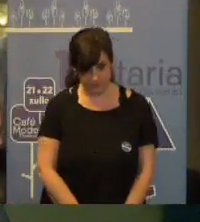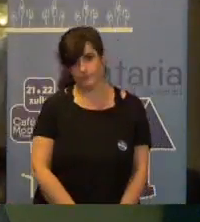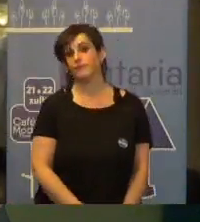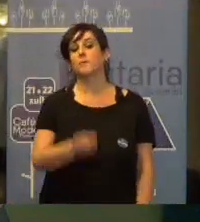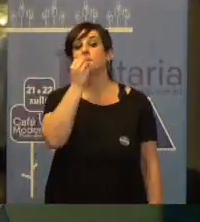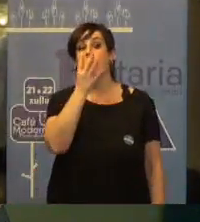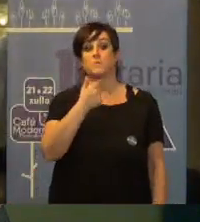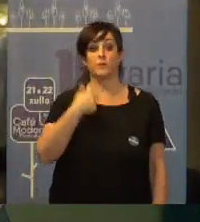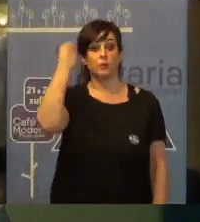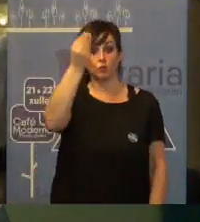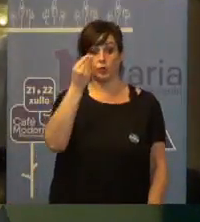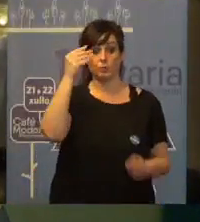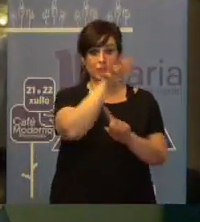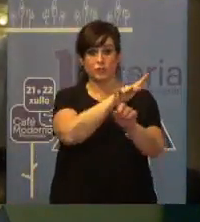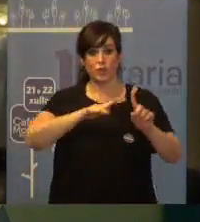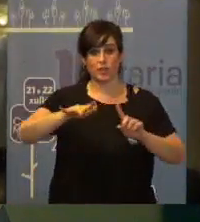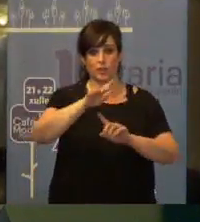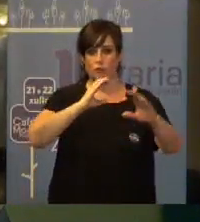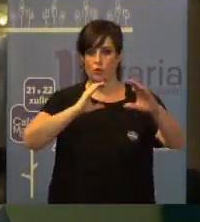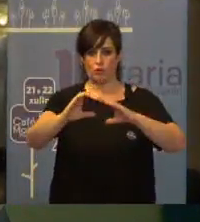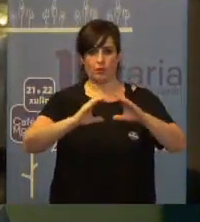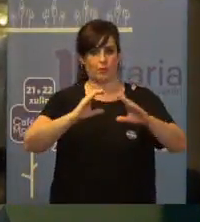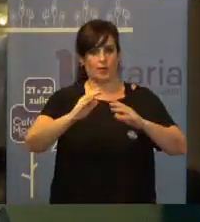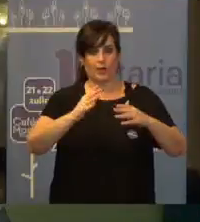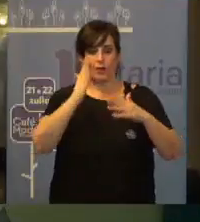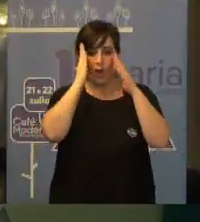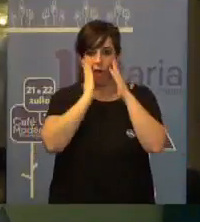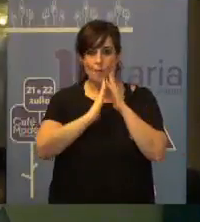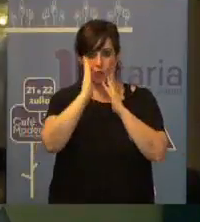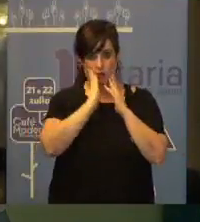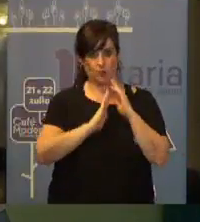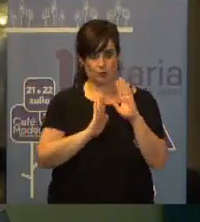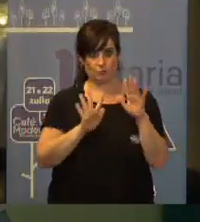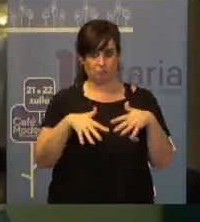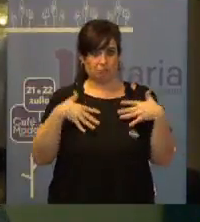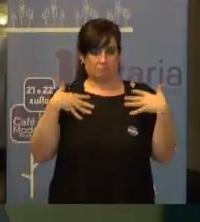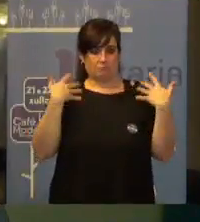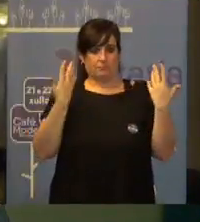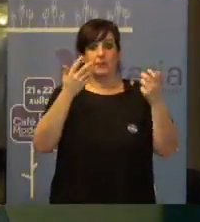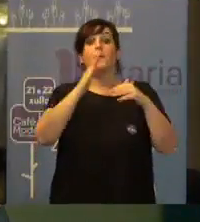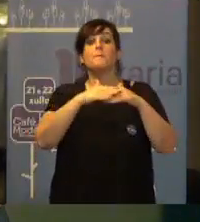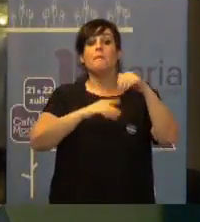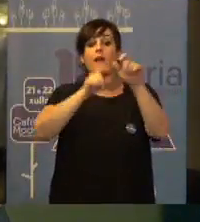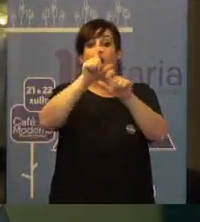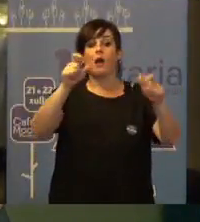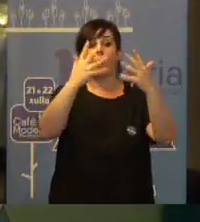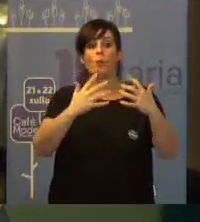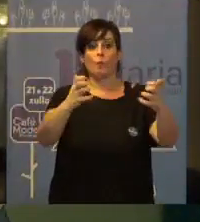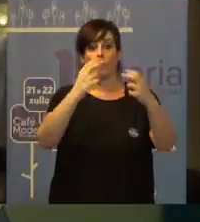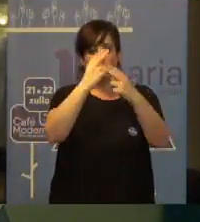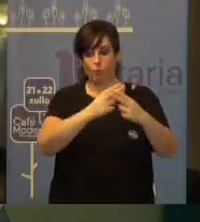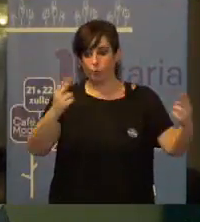esta contorna de comunicación tan emotiva é emotiva para o público, pero non pode ser emotiva para